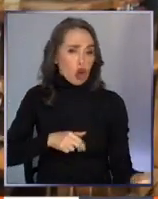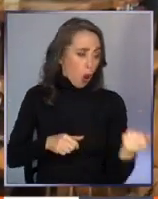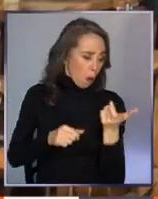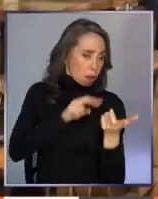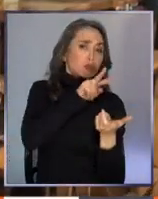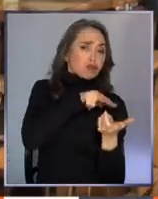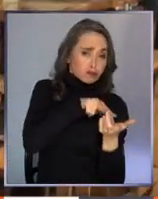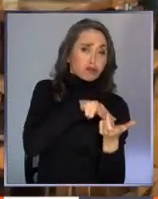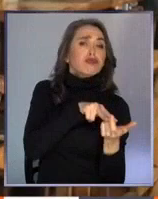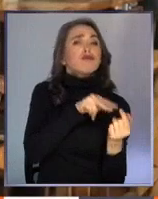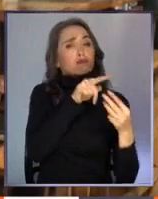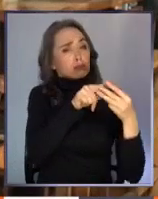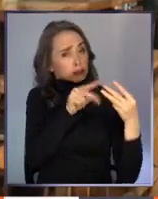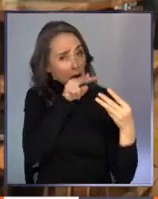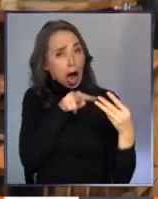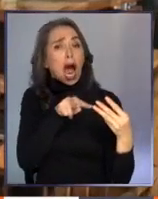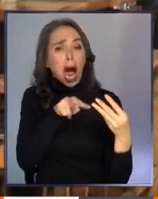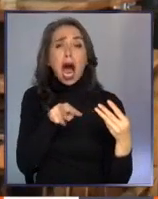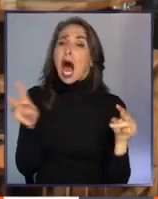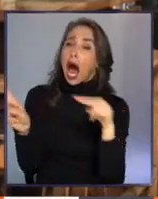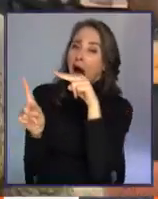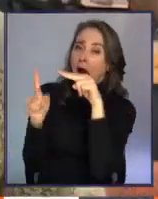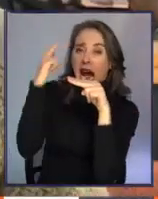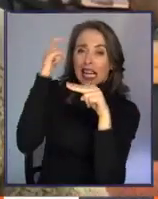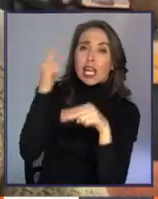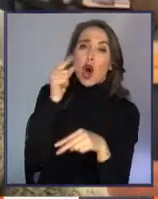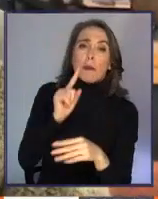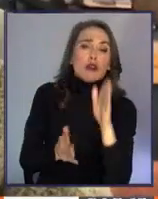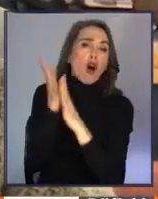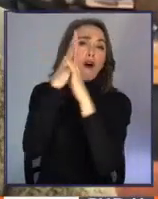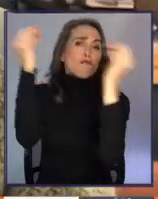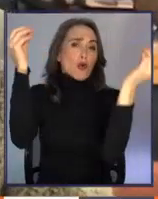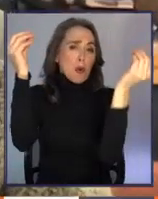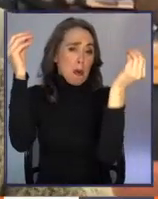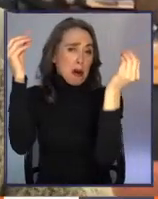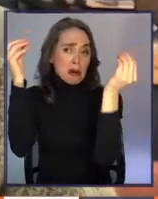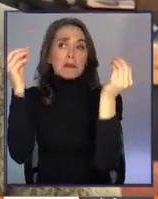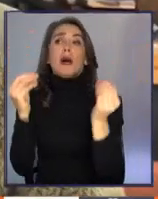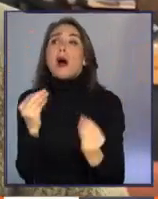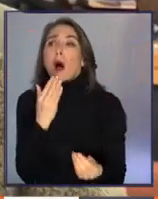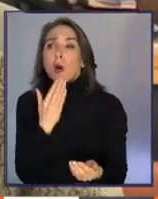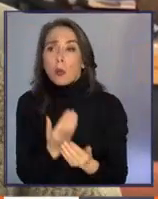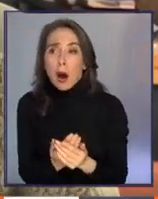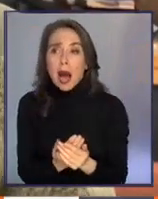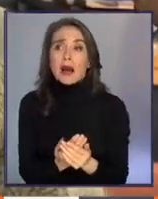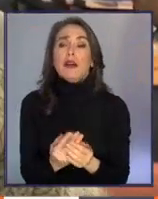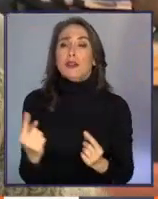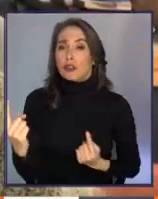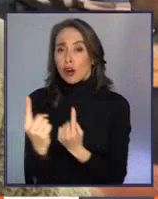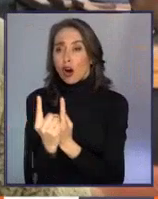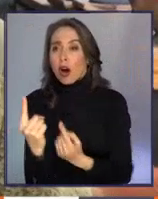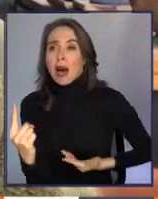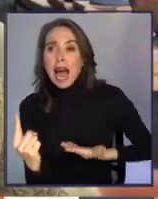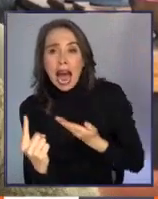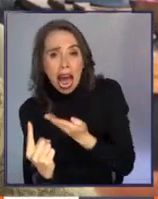eso da cierta credibilidad para decir el hombre no se va a ir. Y al momento de atenderlo y posteriormente